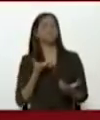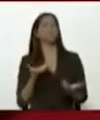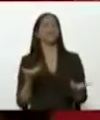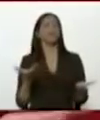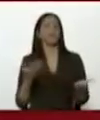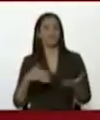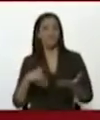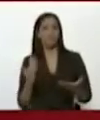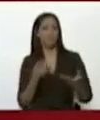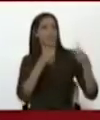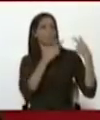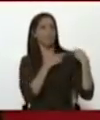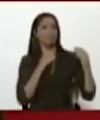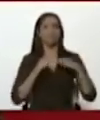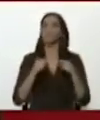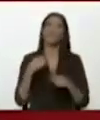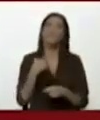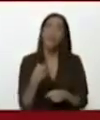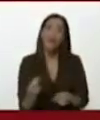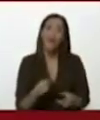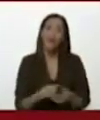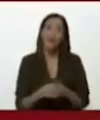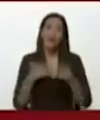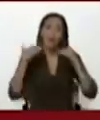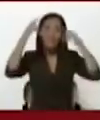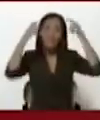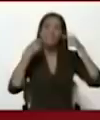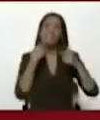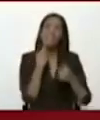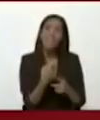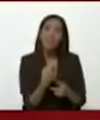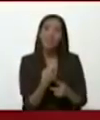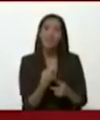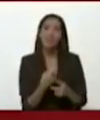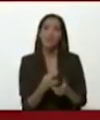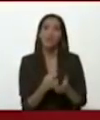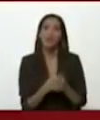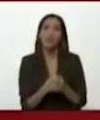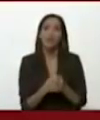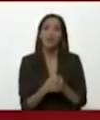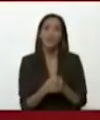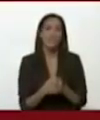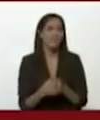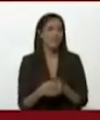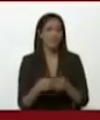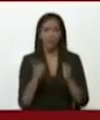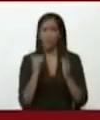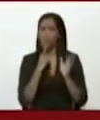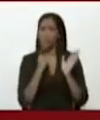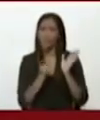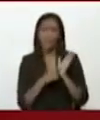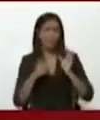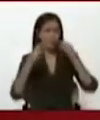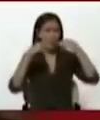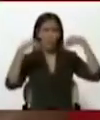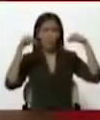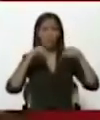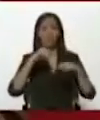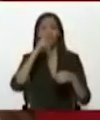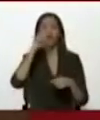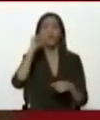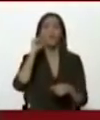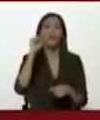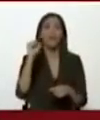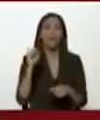para llevar la directriz. No, el comandante Chávez dijo, pleno como la luna llena, Nicolás Maduro. Ya,